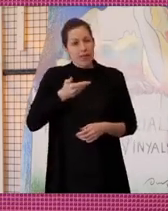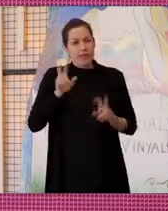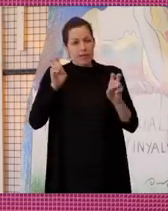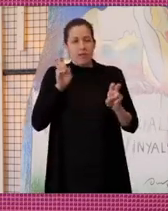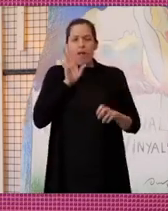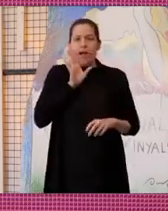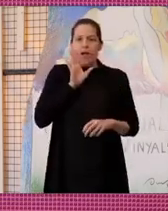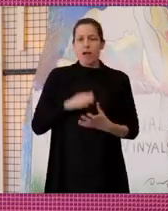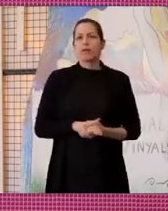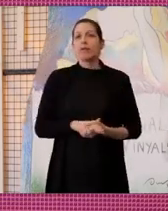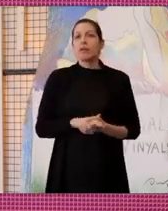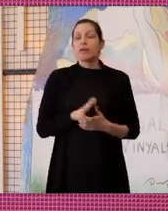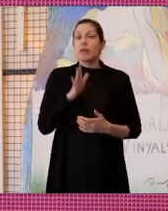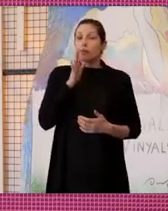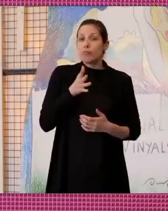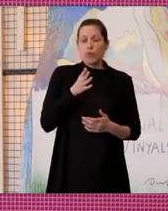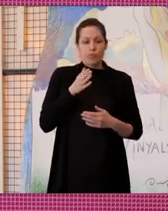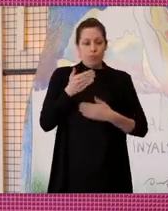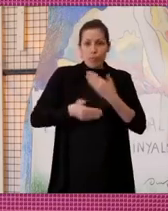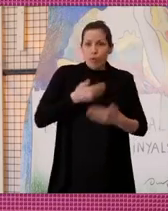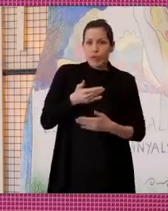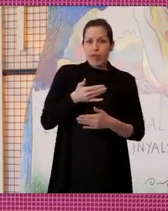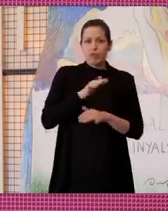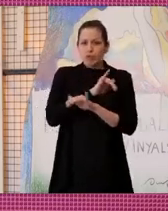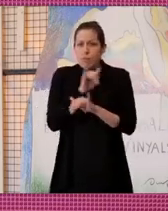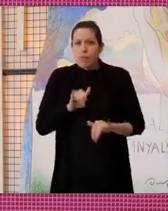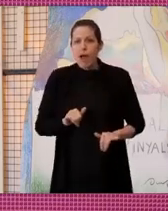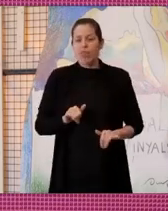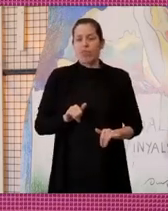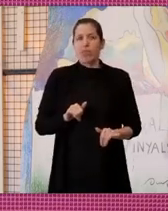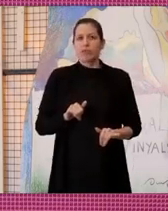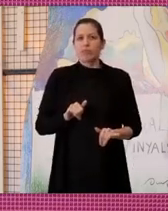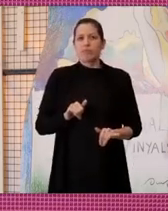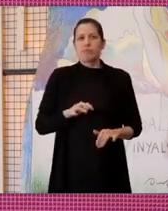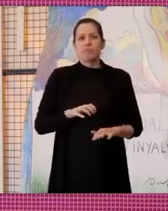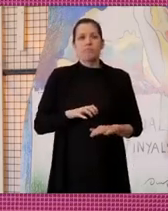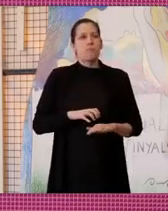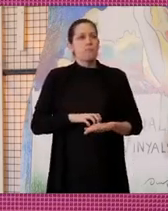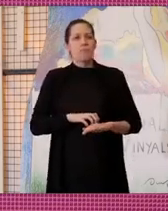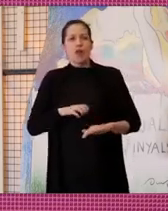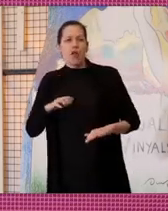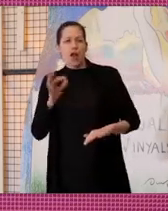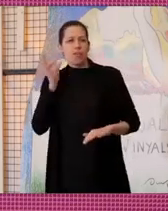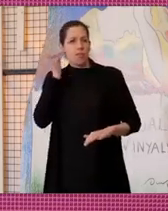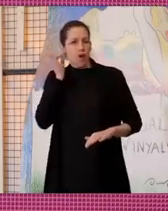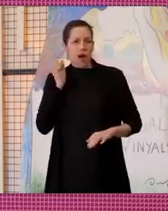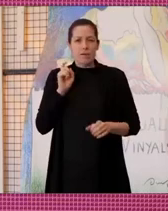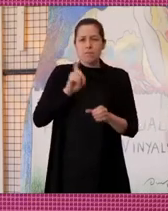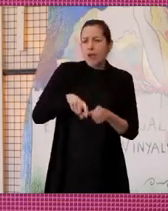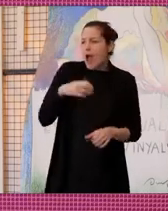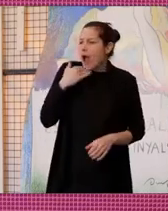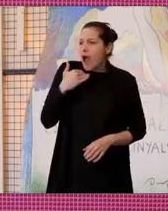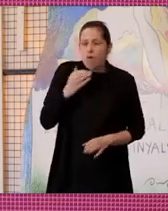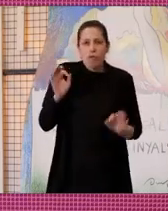en todos los procesos de paz no participaban las mujeres Entonces no se hablaba del dolor